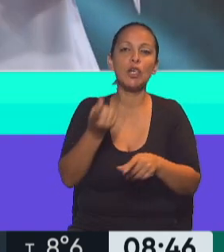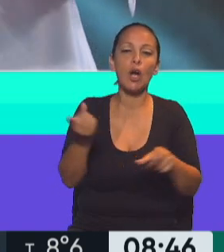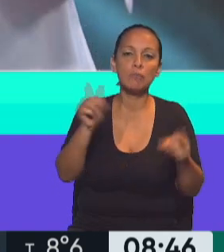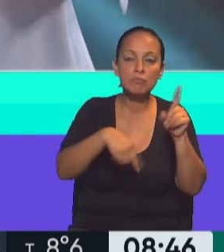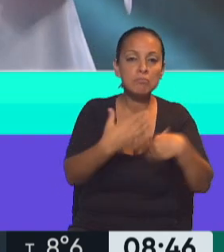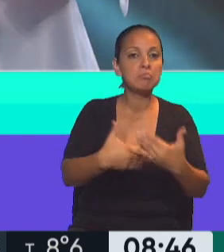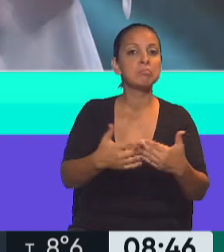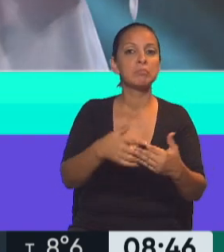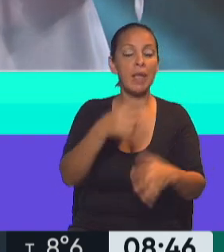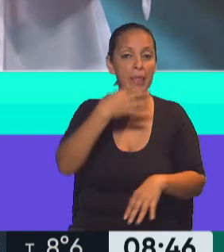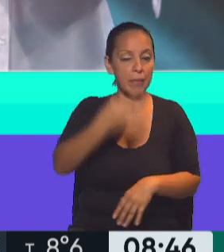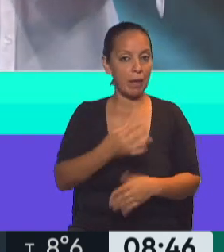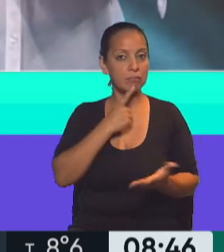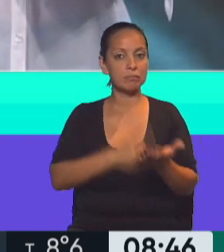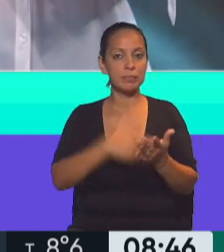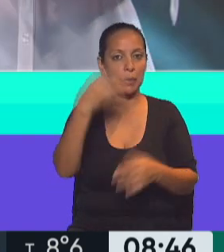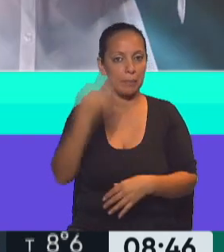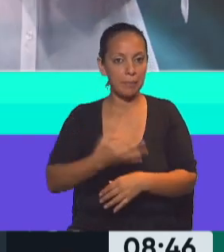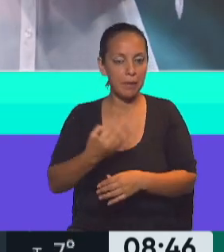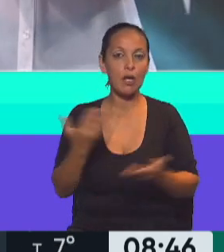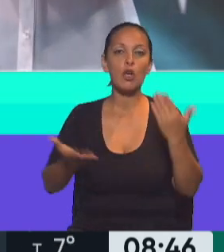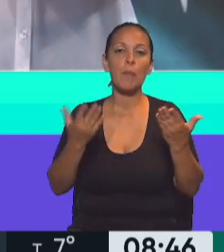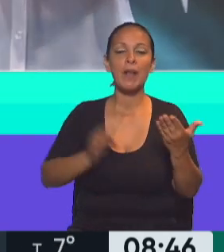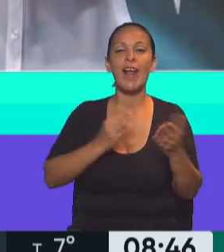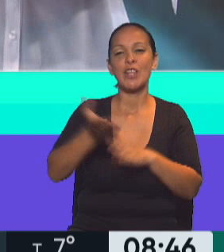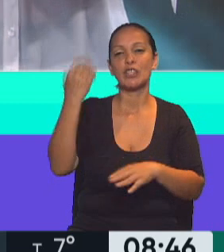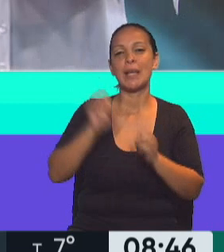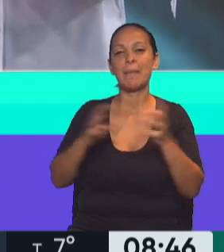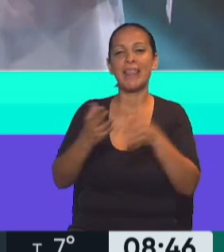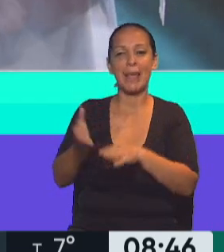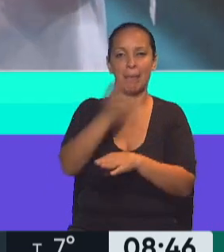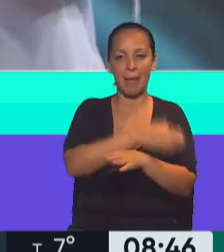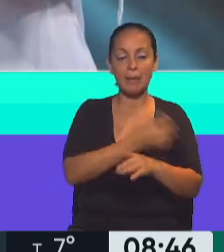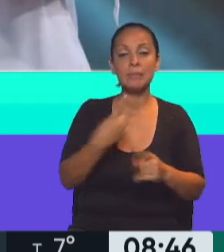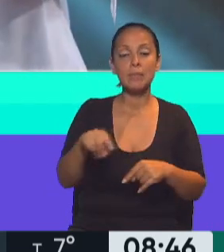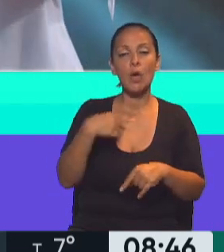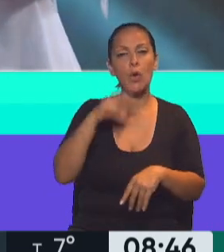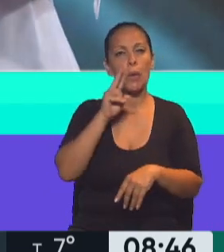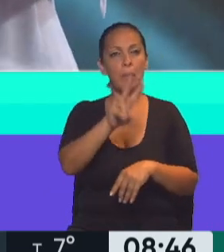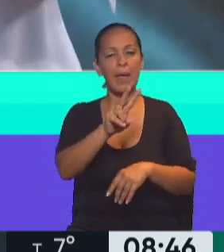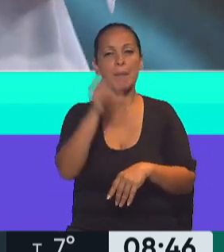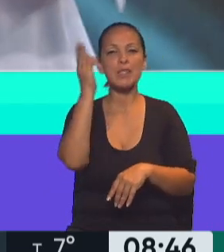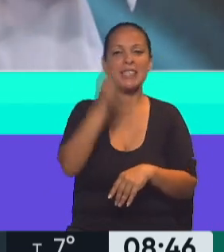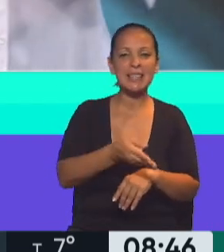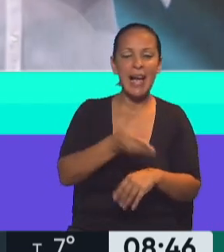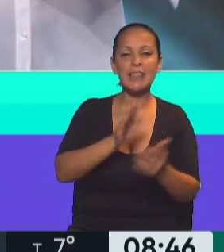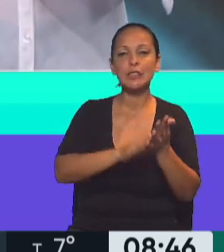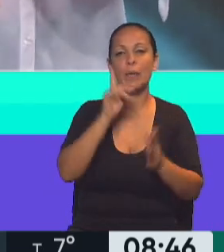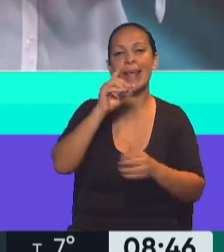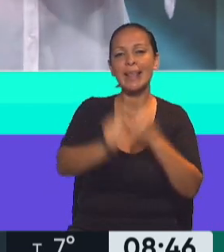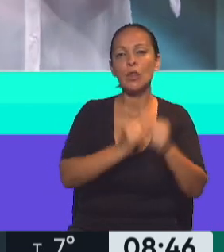fueron buenos inclusive comparados con años de la prepandemia y esos datos que uno ve aislados de industria, que por ahí son